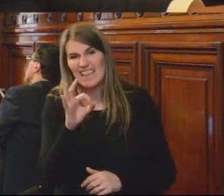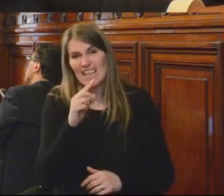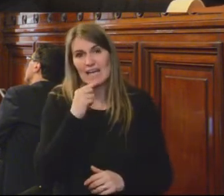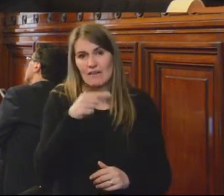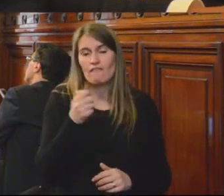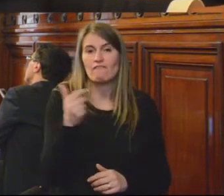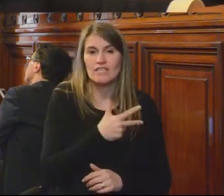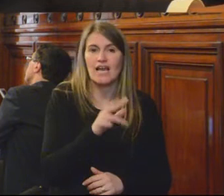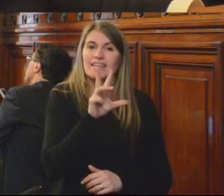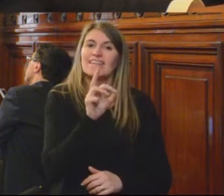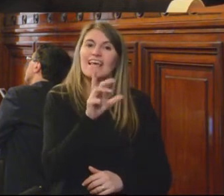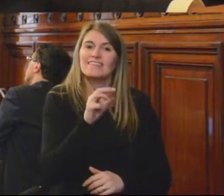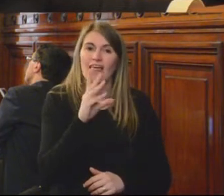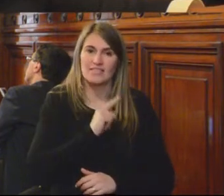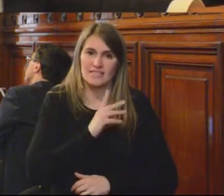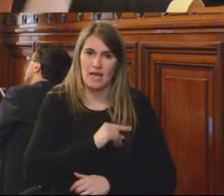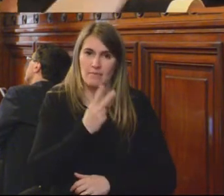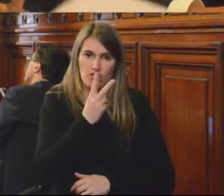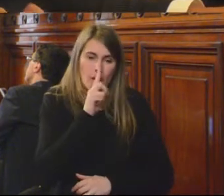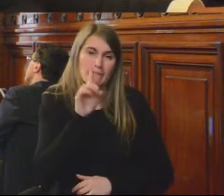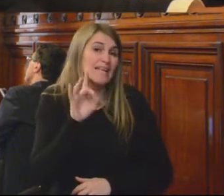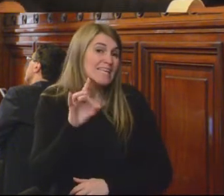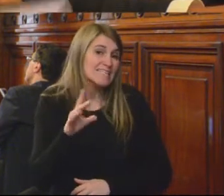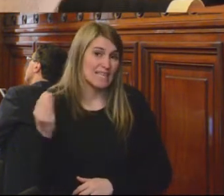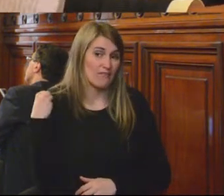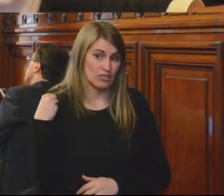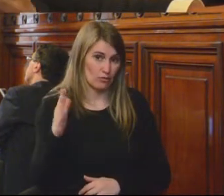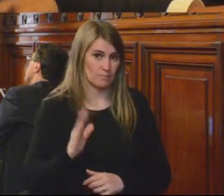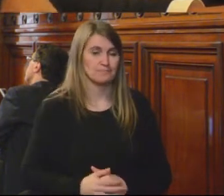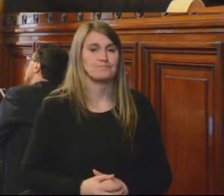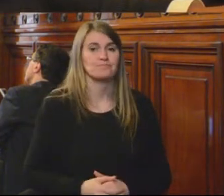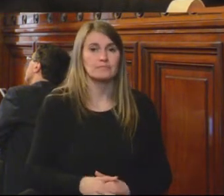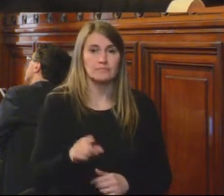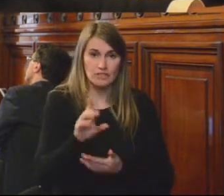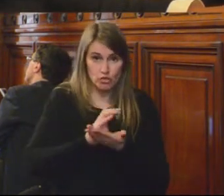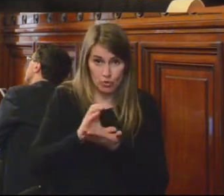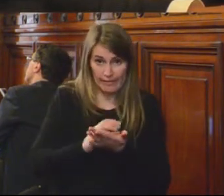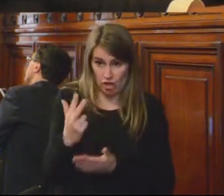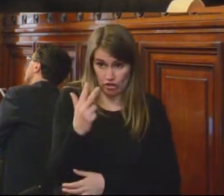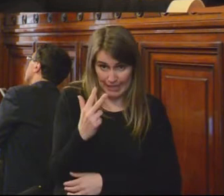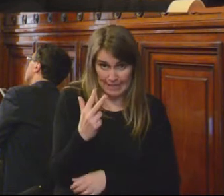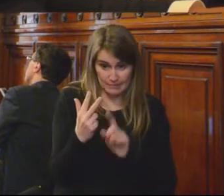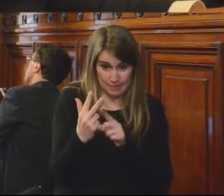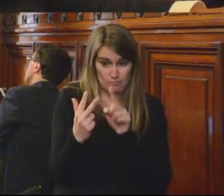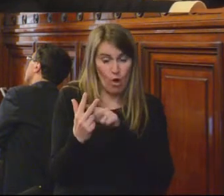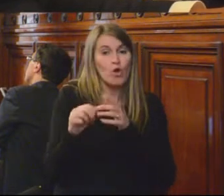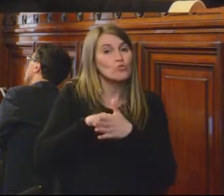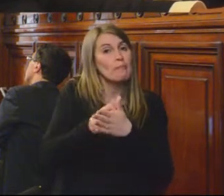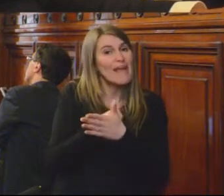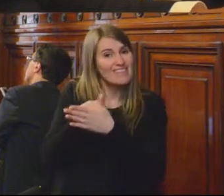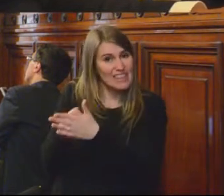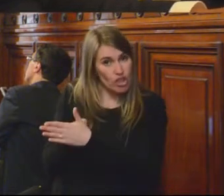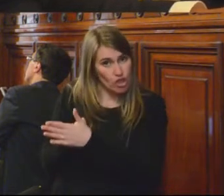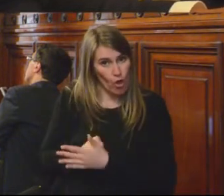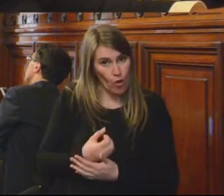fecha 30 de diciembre del 2015. Estos ciudadanos que habían sido suspendidos en funciones por